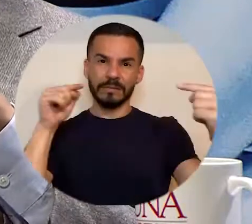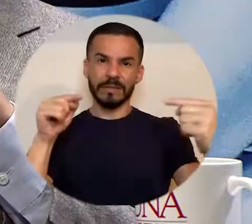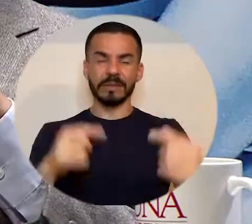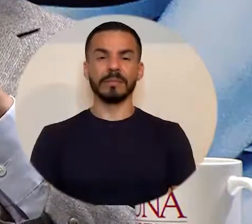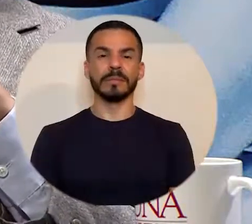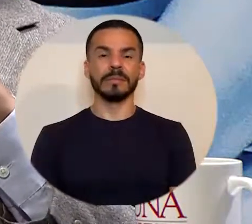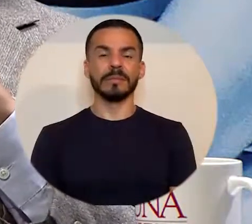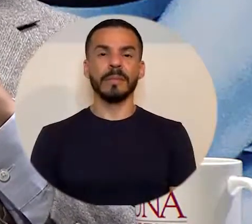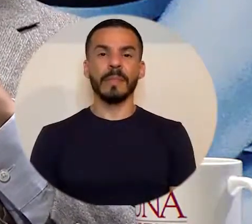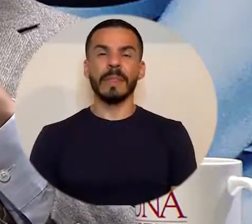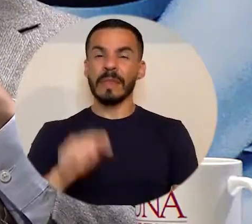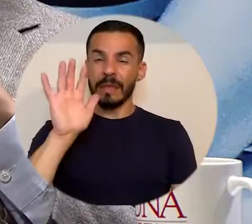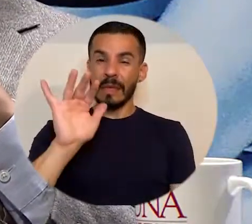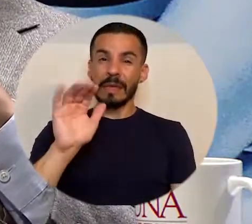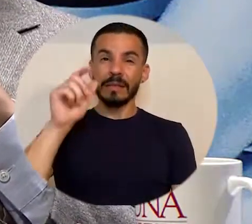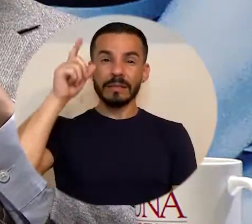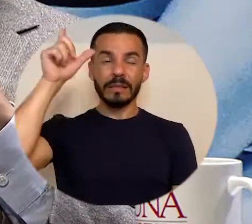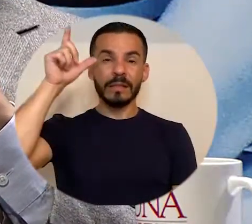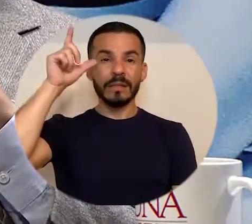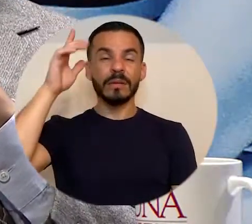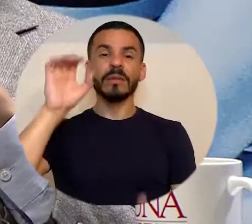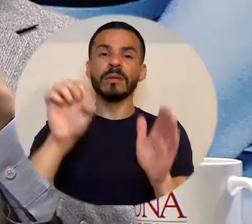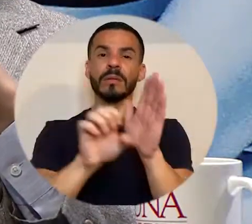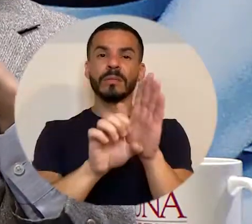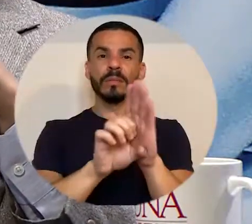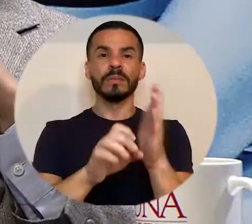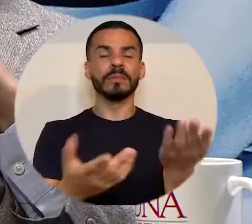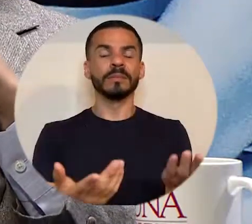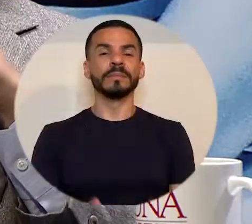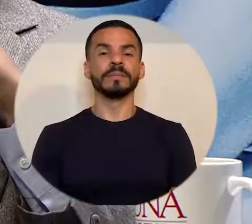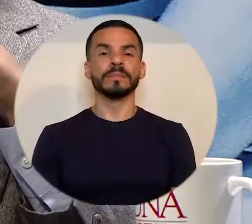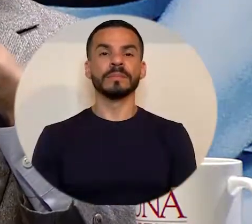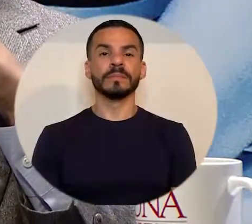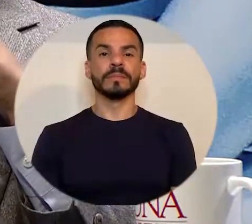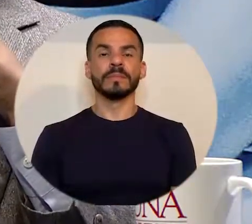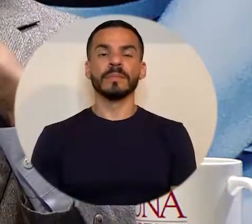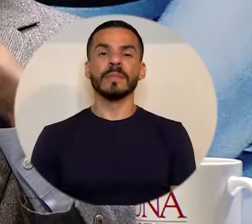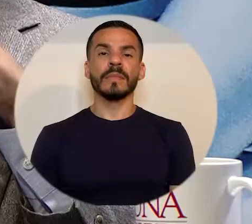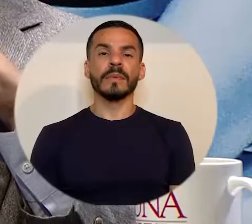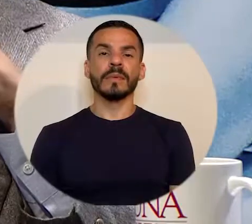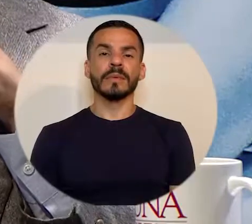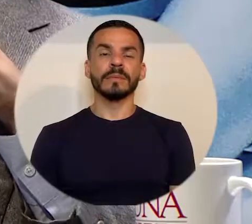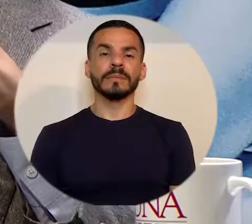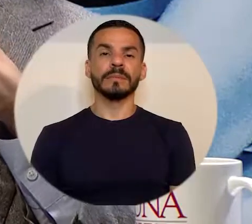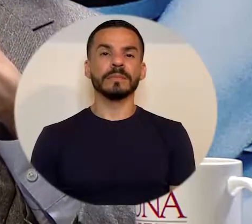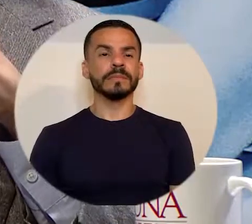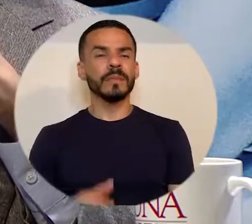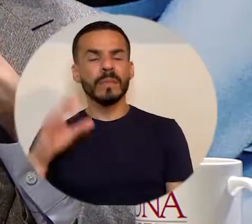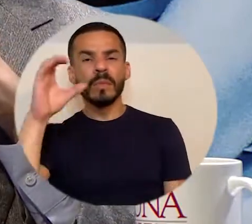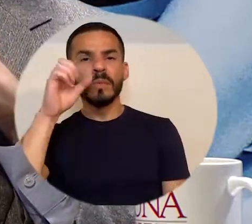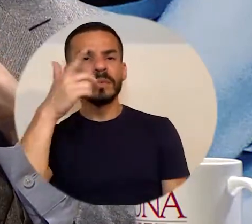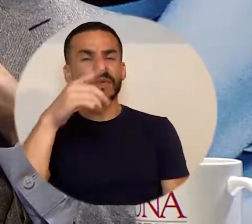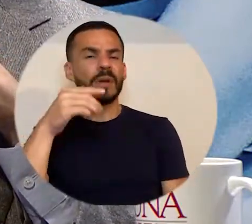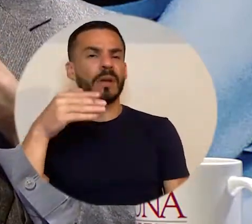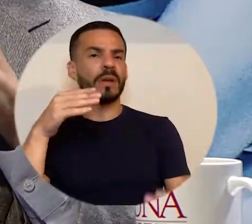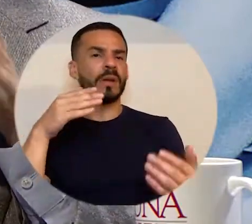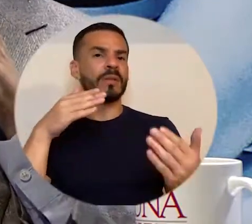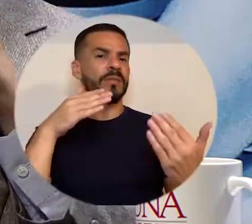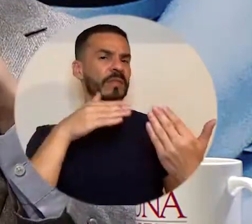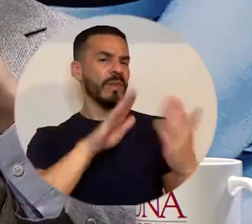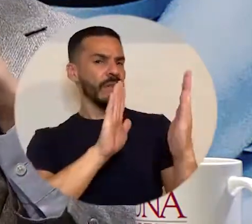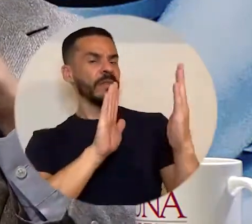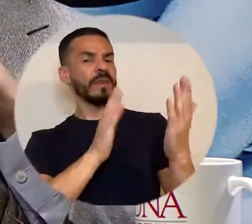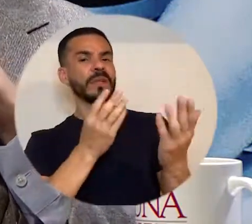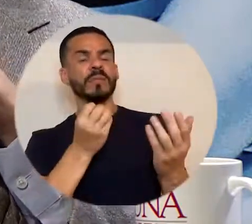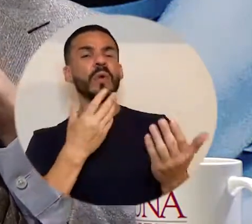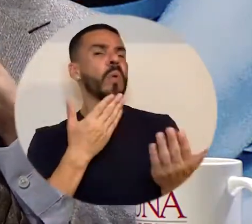enfrentamiento. En esa lógica, por ejemplo, ir hacia un